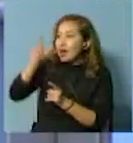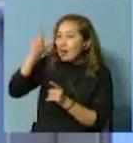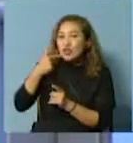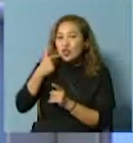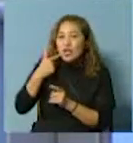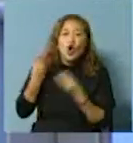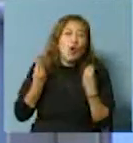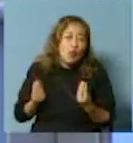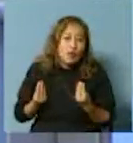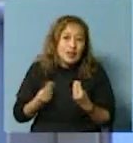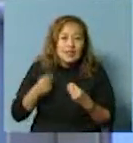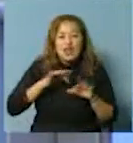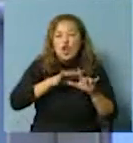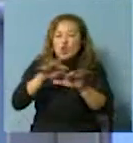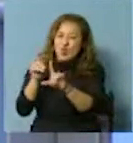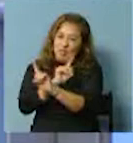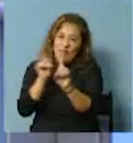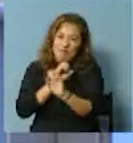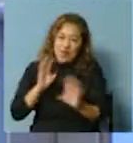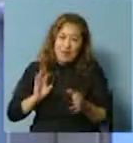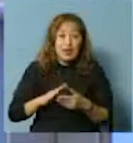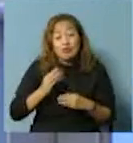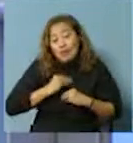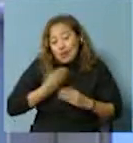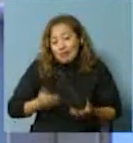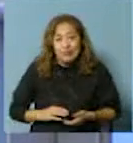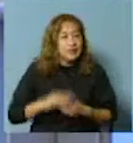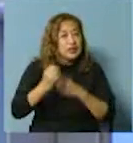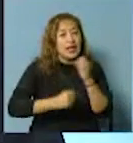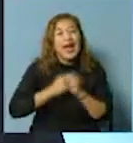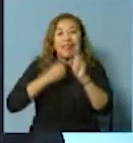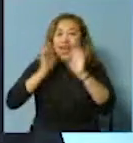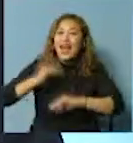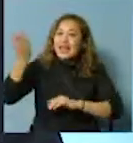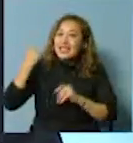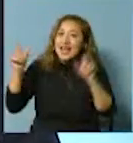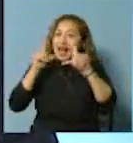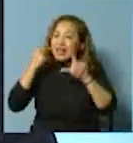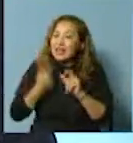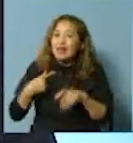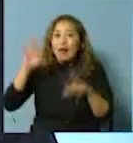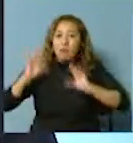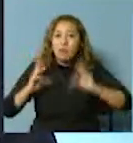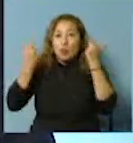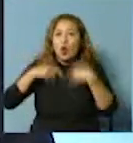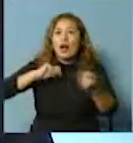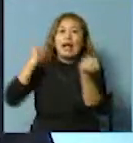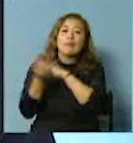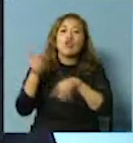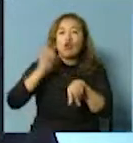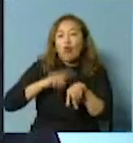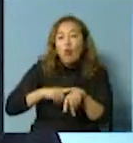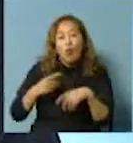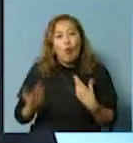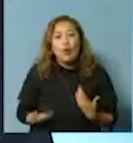a la gente a través de escándalos como este lamentable la prensa ayer estaba enojada por el cambio de horario que